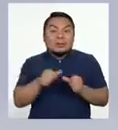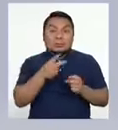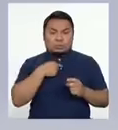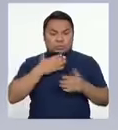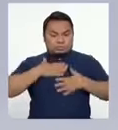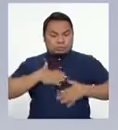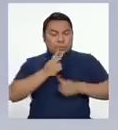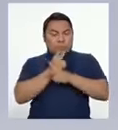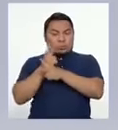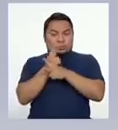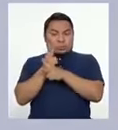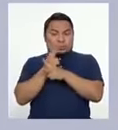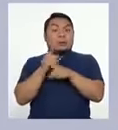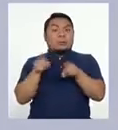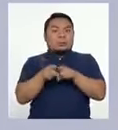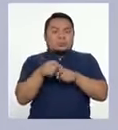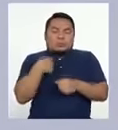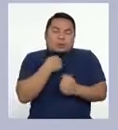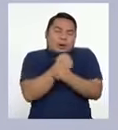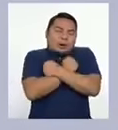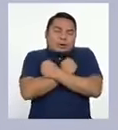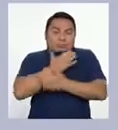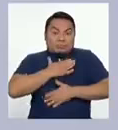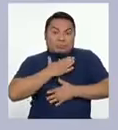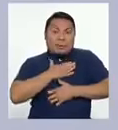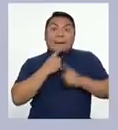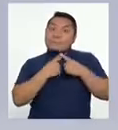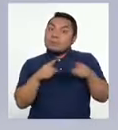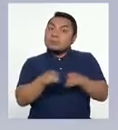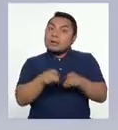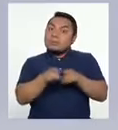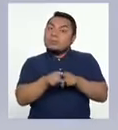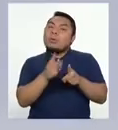nos cuidamos, demostramos cuánto nos queremos